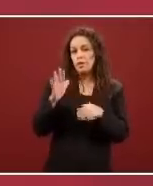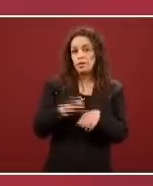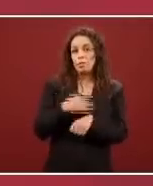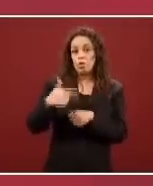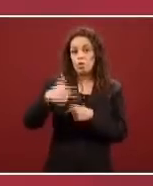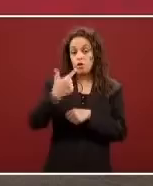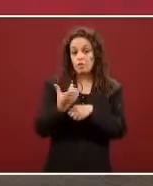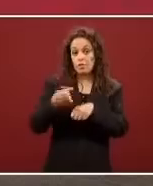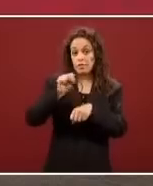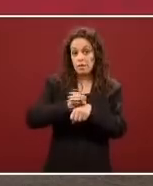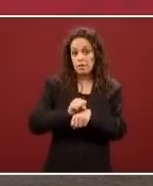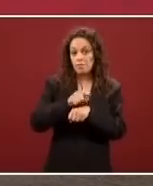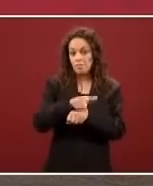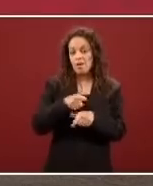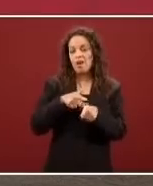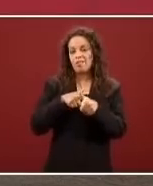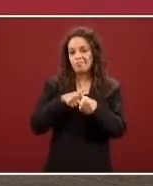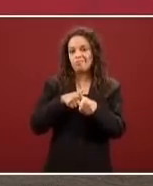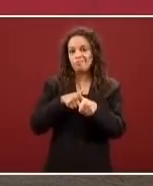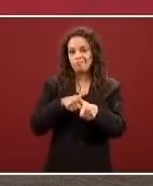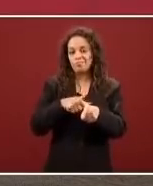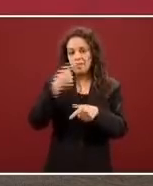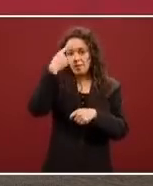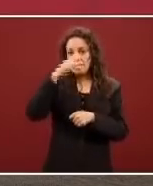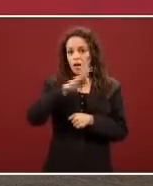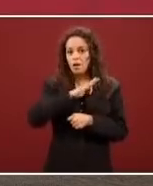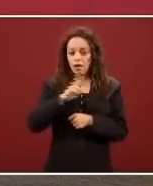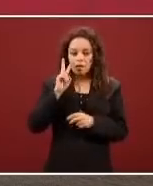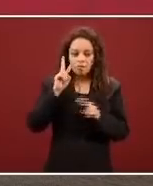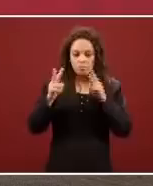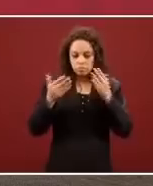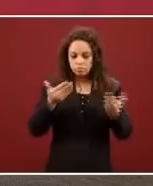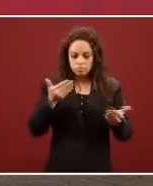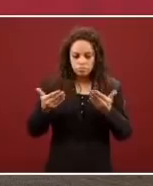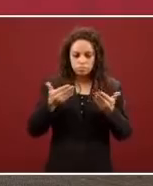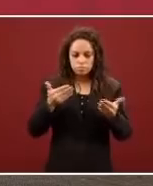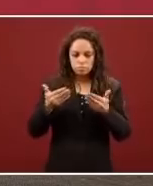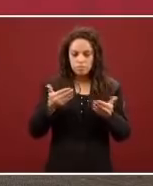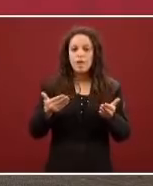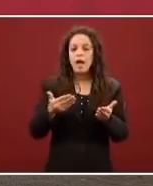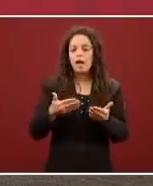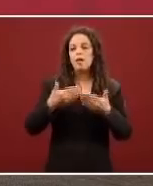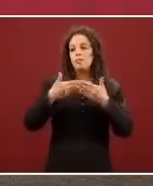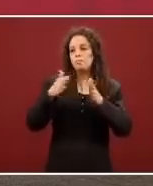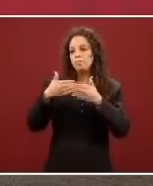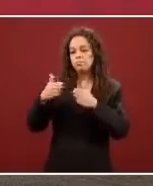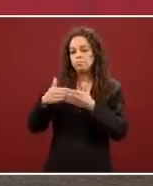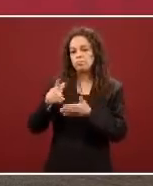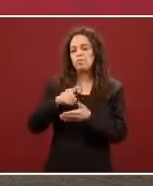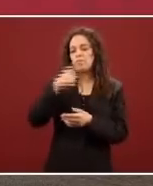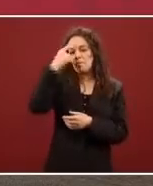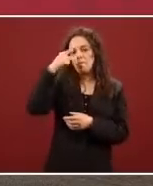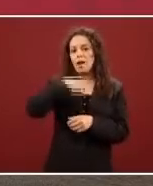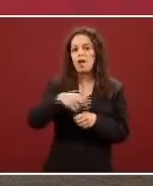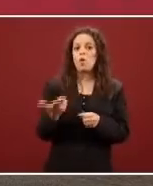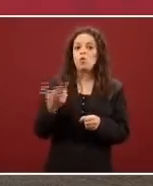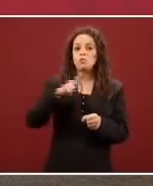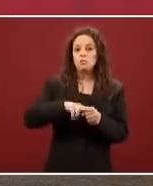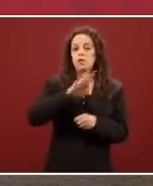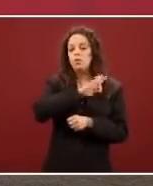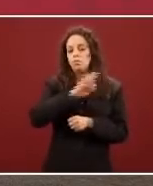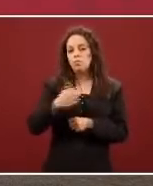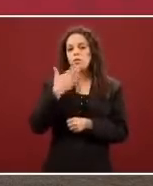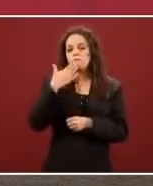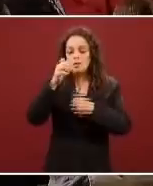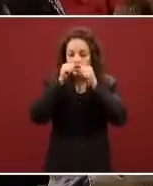tratar de liberar lo más que se pueda a los hospitales para que realmente cumplan la función para los que se les